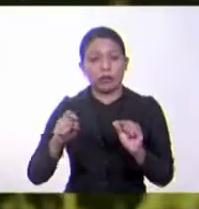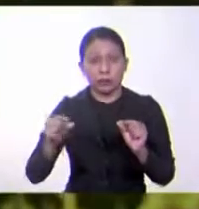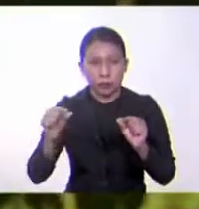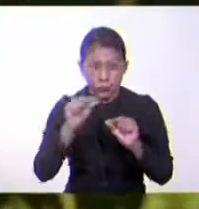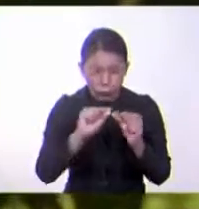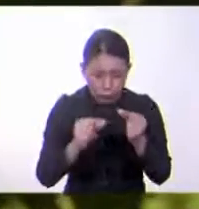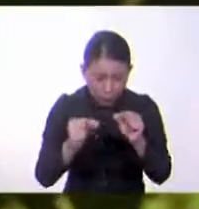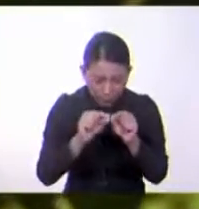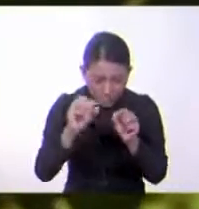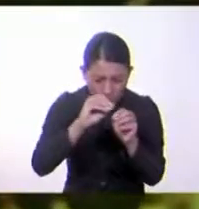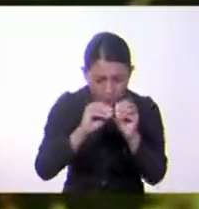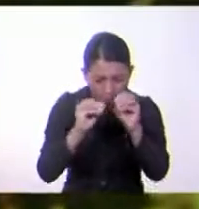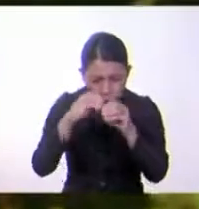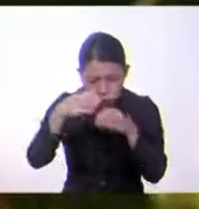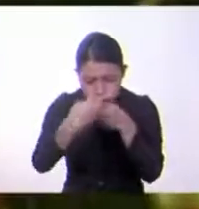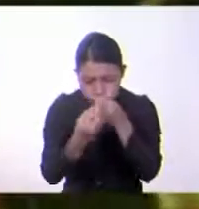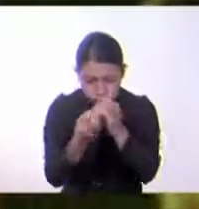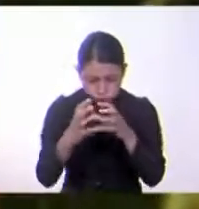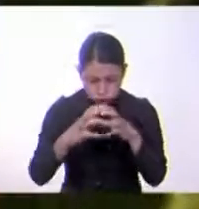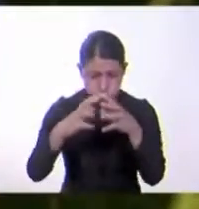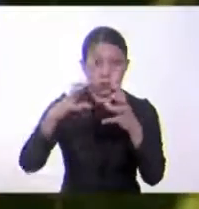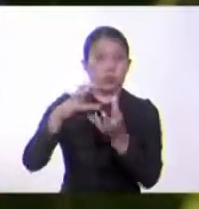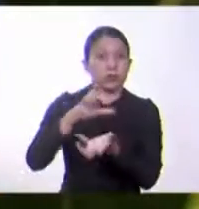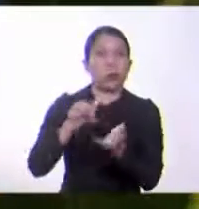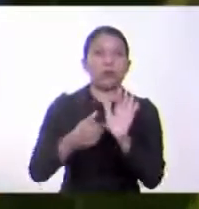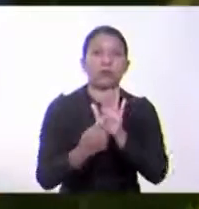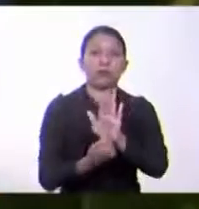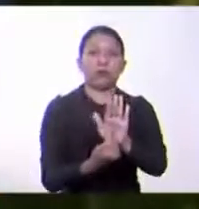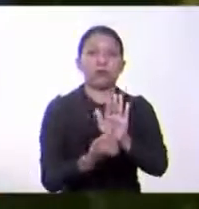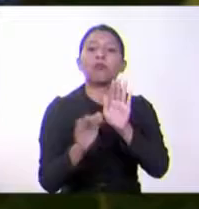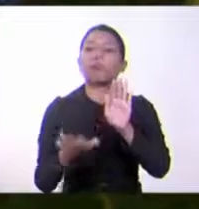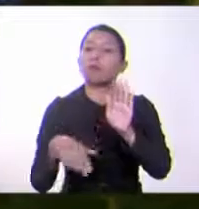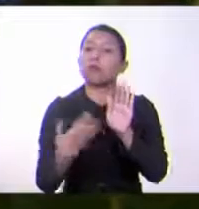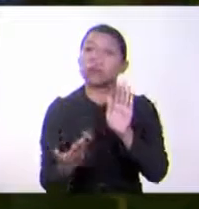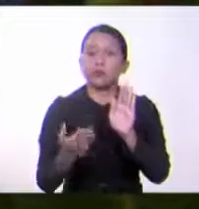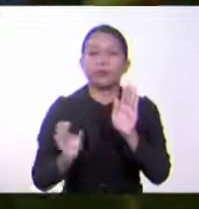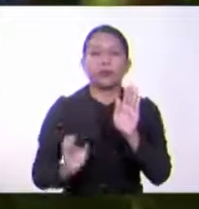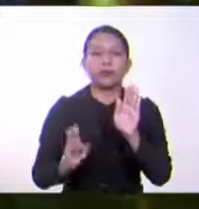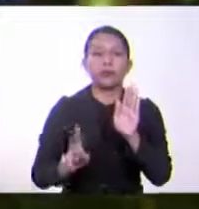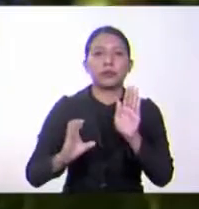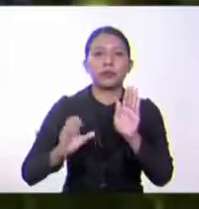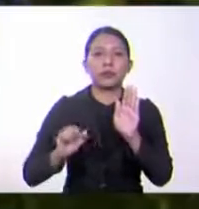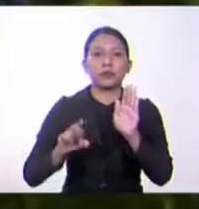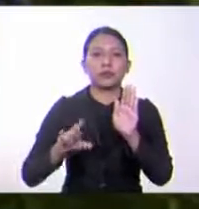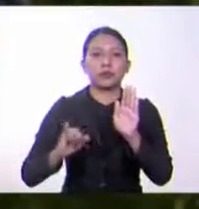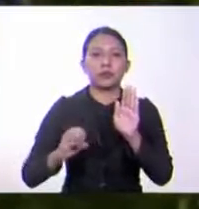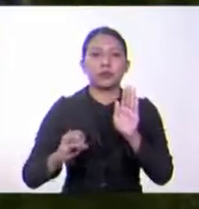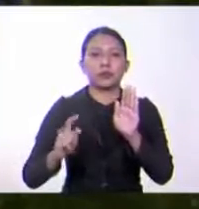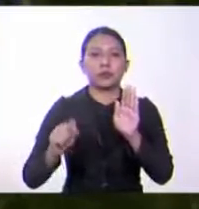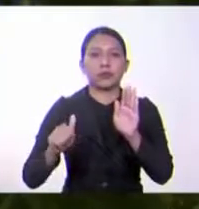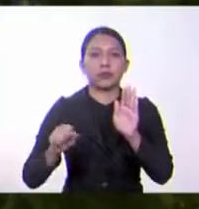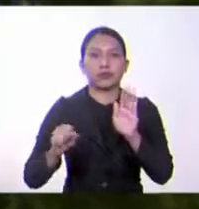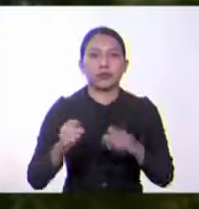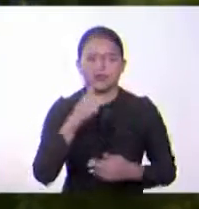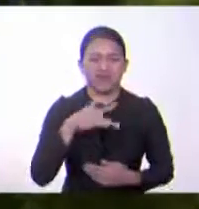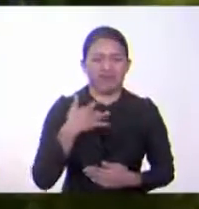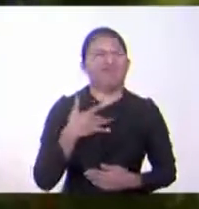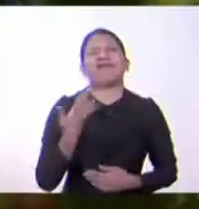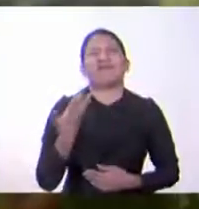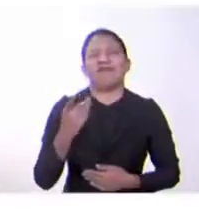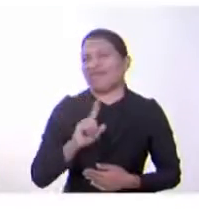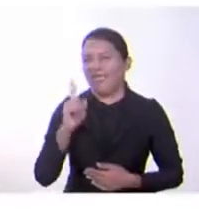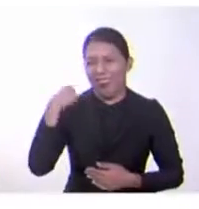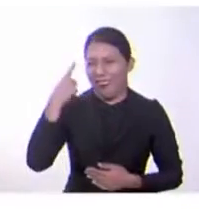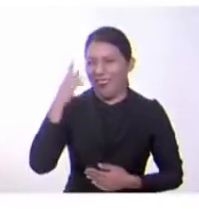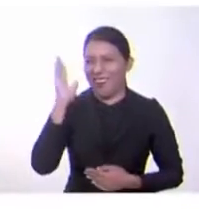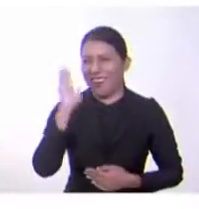supermicroorganismo al que llamaron ahora, pues lo conocemos como eucariota. Parece muy loca, ¿no? ¿O